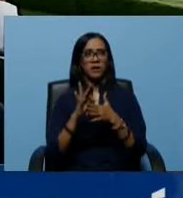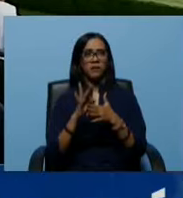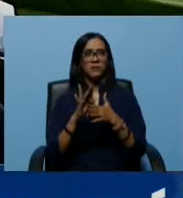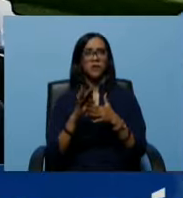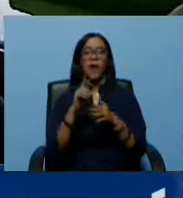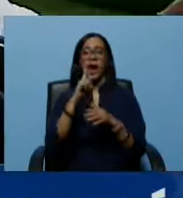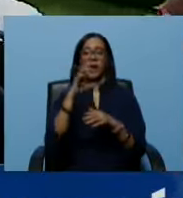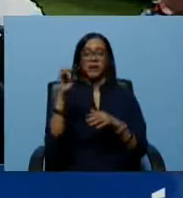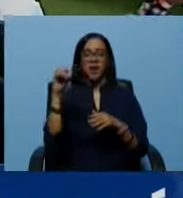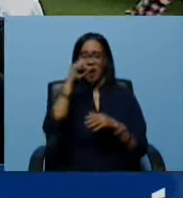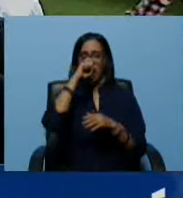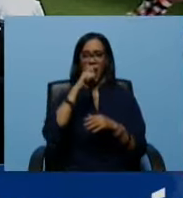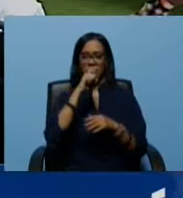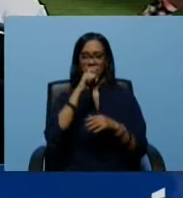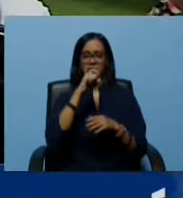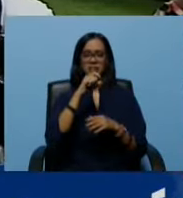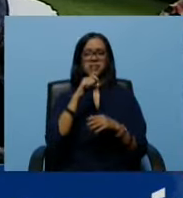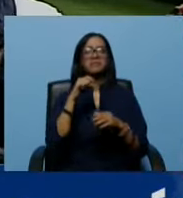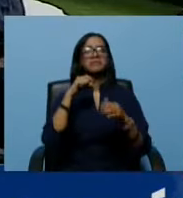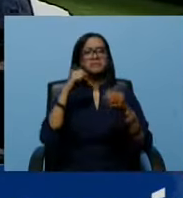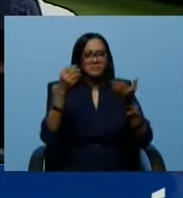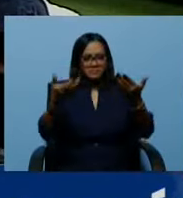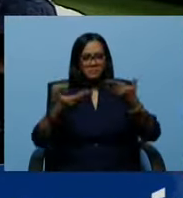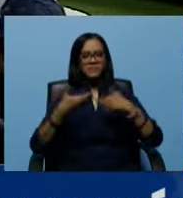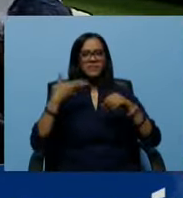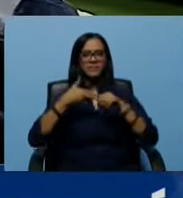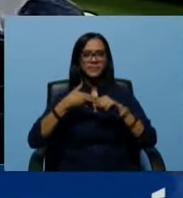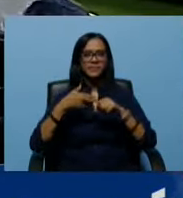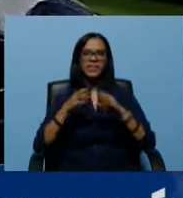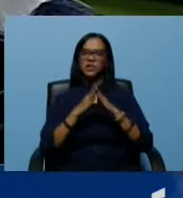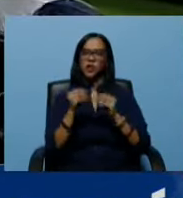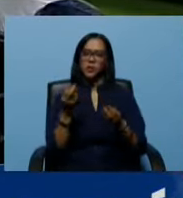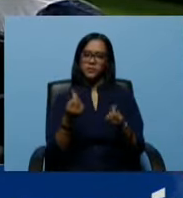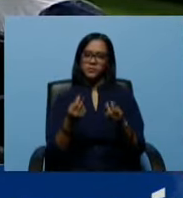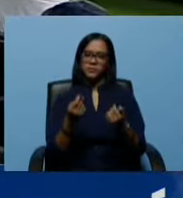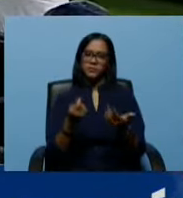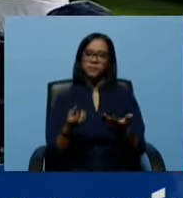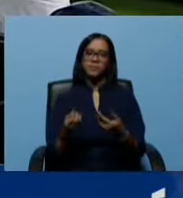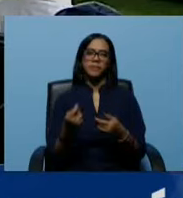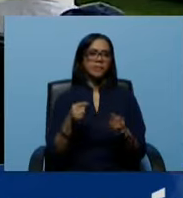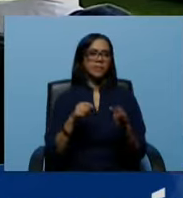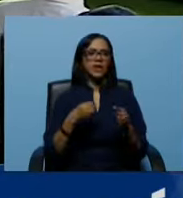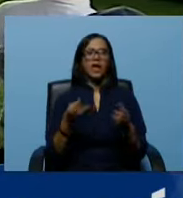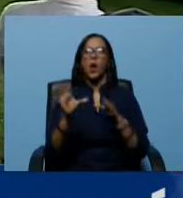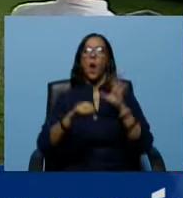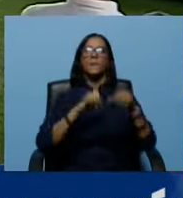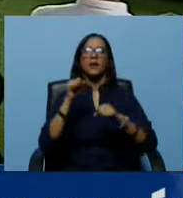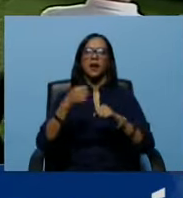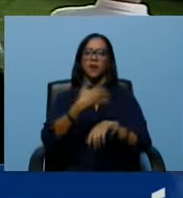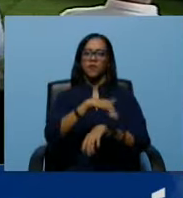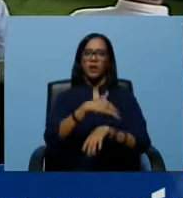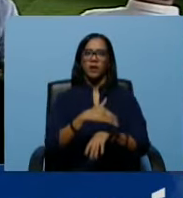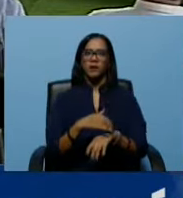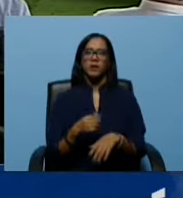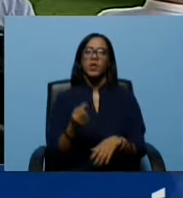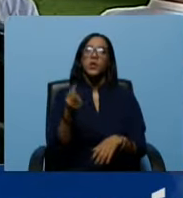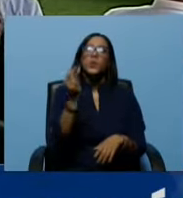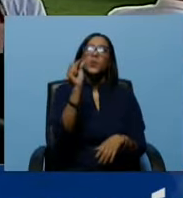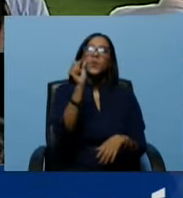durante 100 años. Entraba el chorro petrolero y todo se gastaba para importar. Y un poquito,